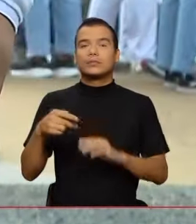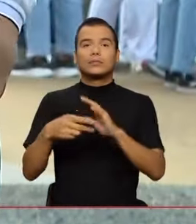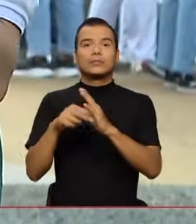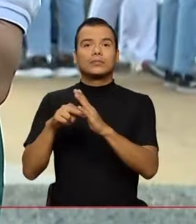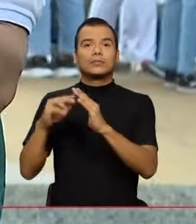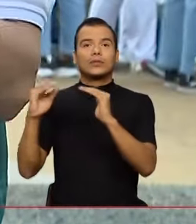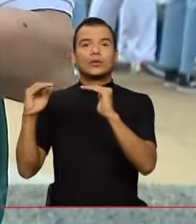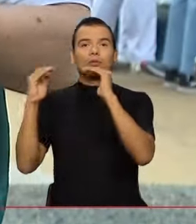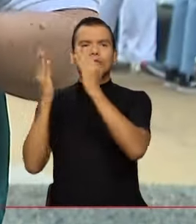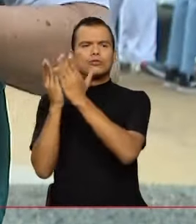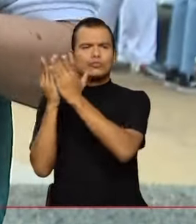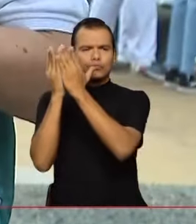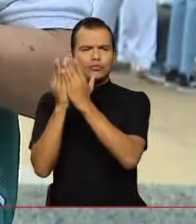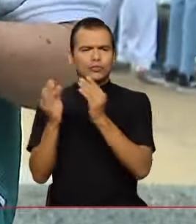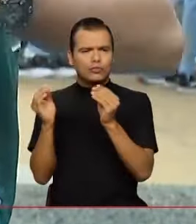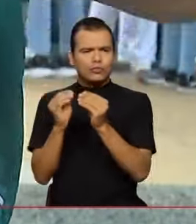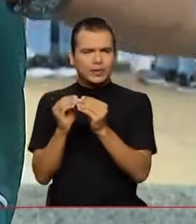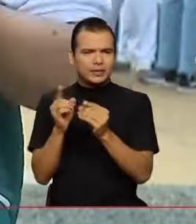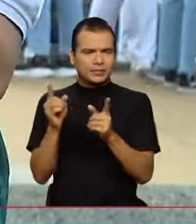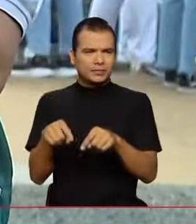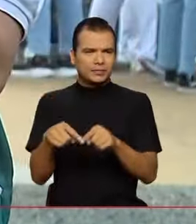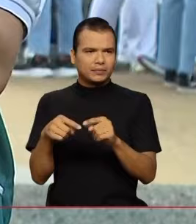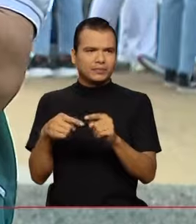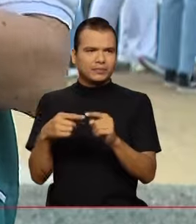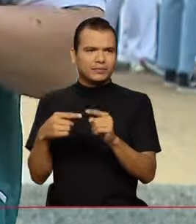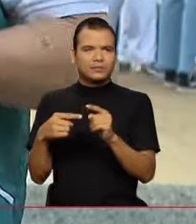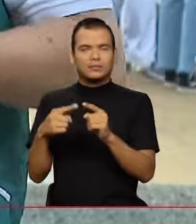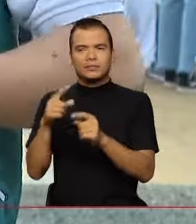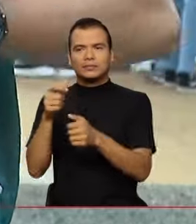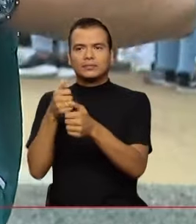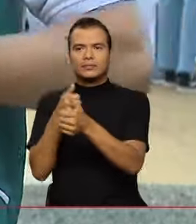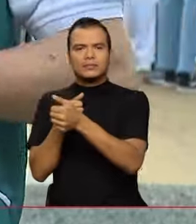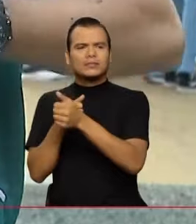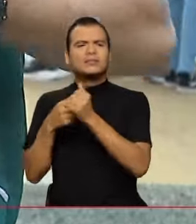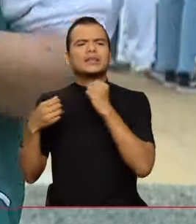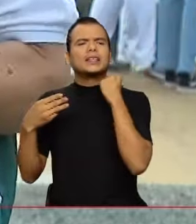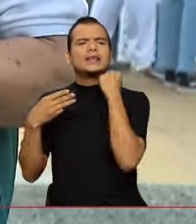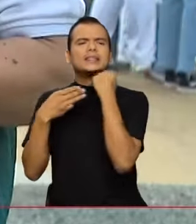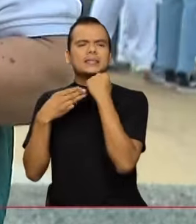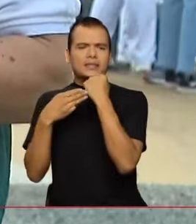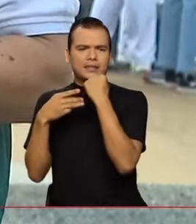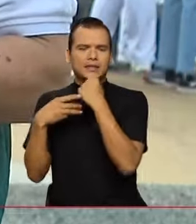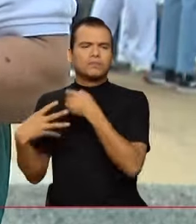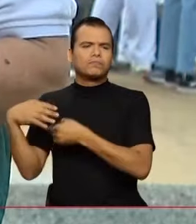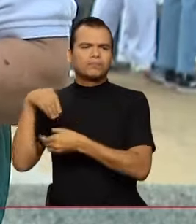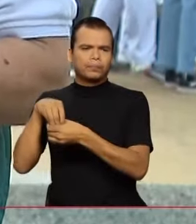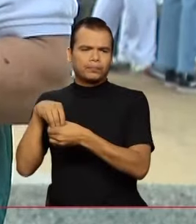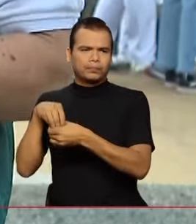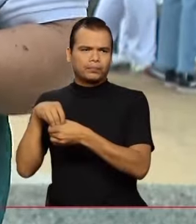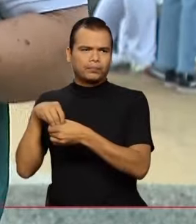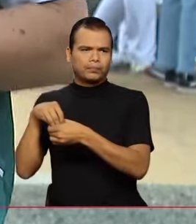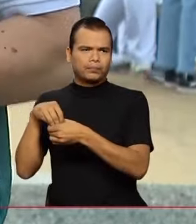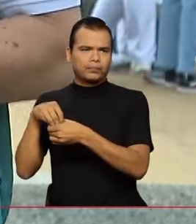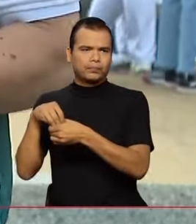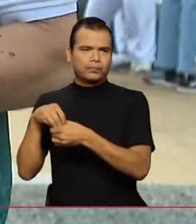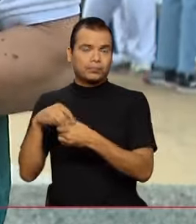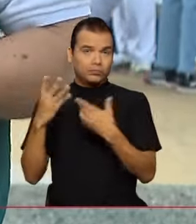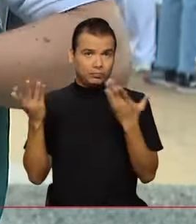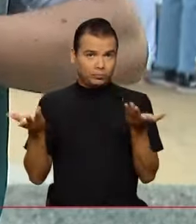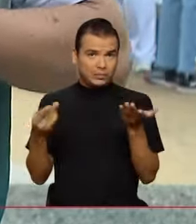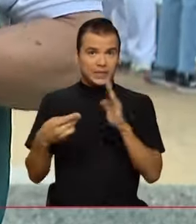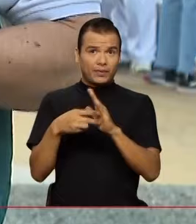y, digamos que la trampa es que incorporan al SENA. Es decir, al SENA lo incluyen dentro de la educación terciaria. O sea